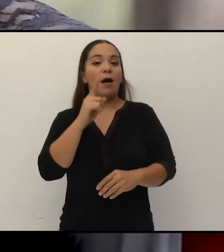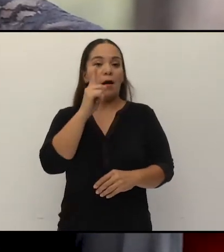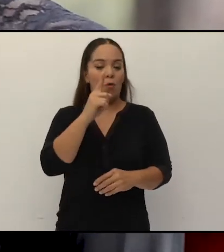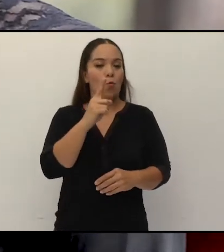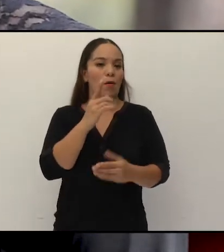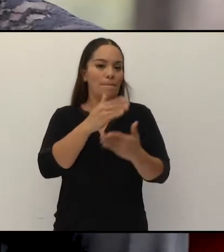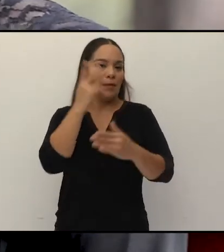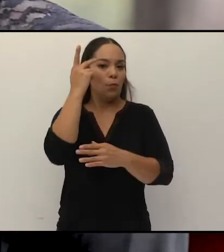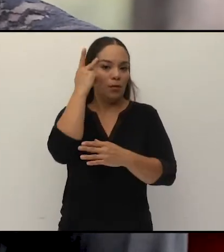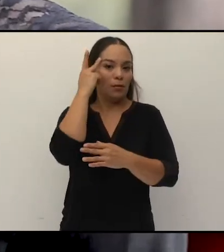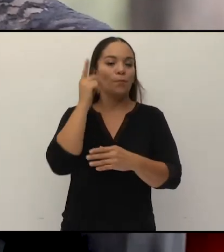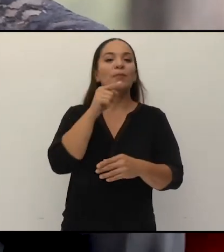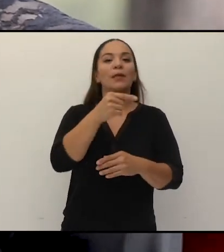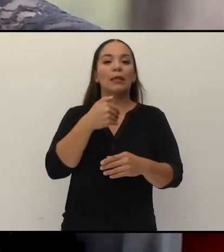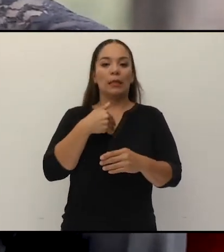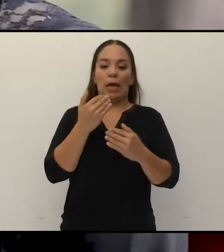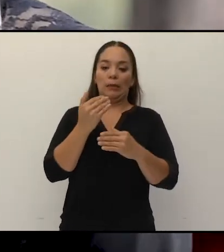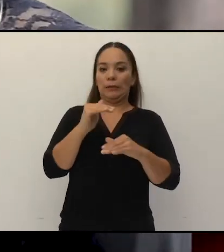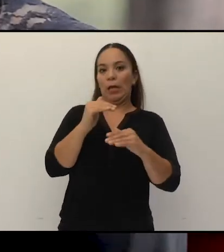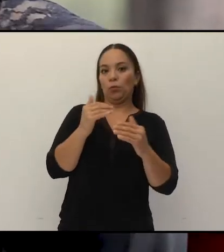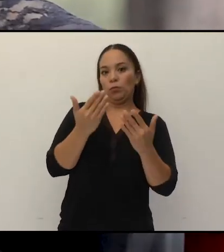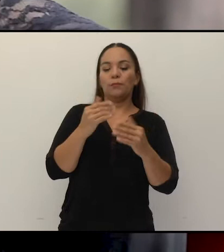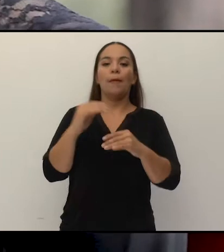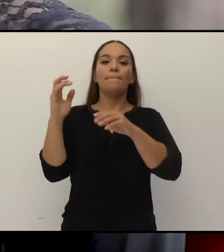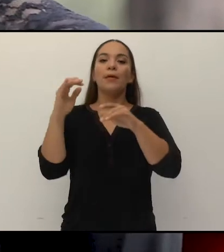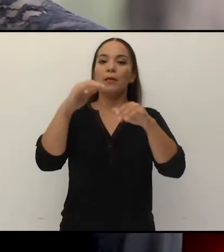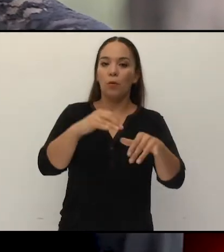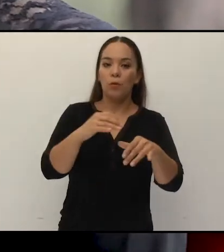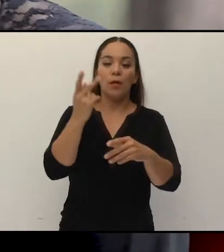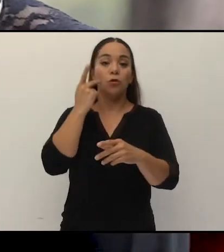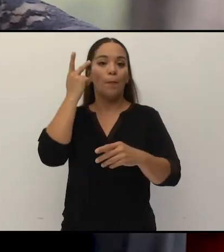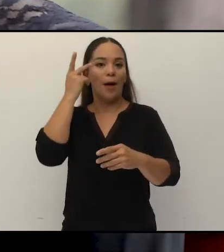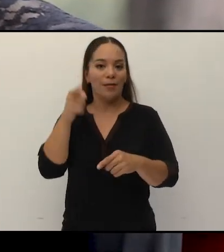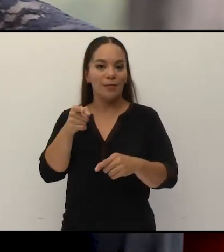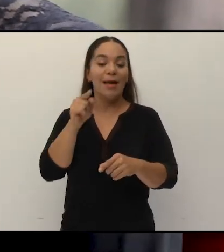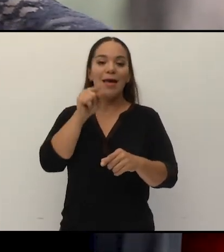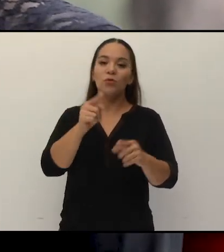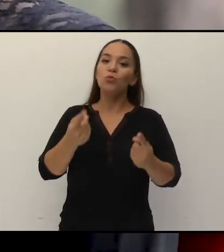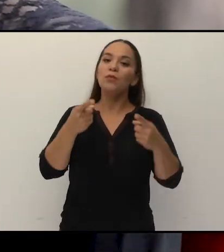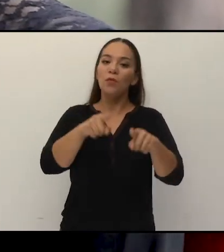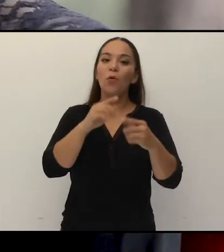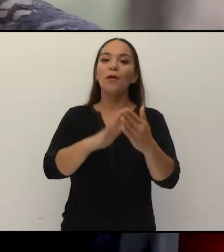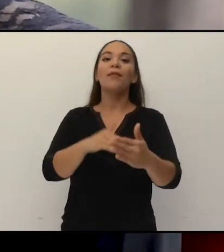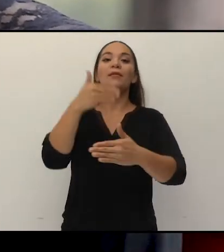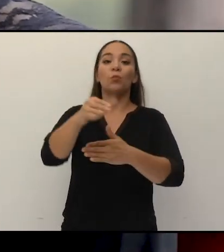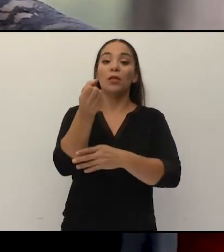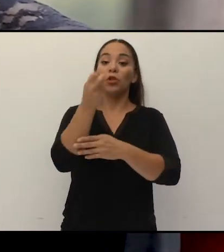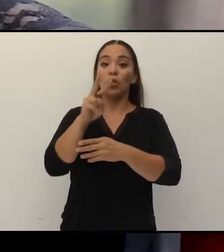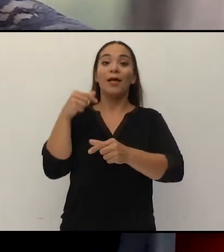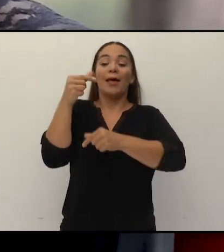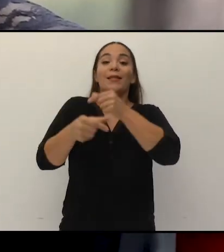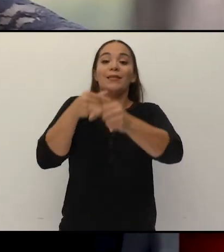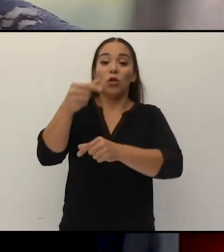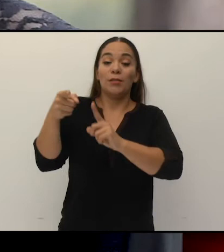política que mantenía el estatus migratorio de los padres o los progenitores. Y eso fue lo que ocasionó que después de